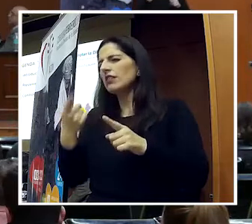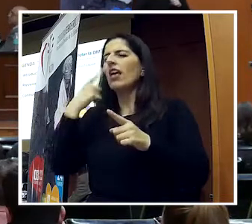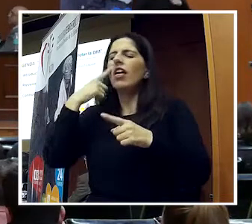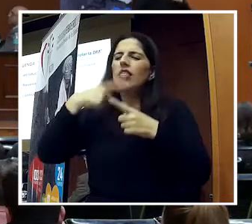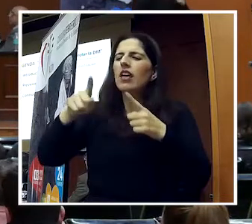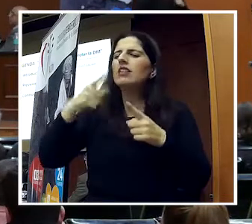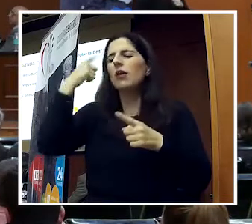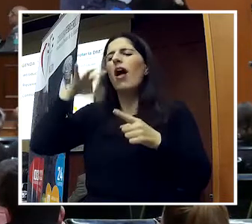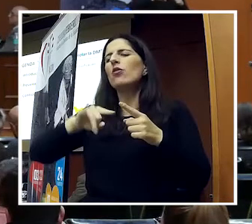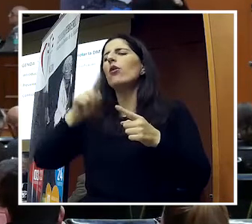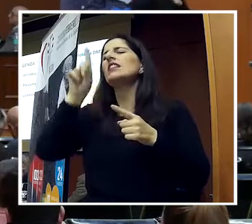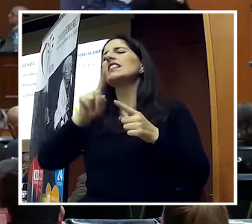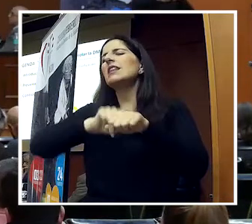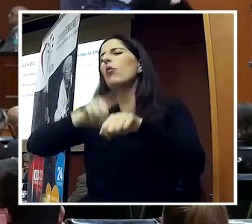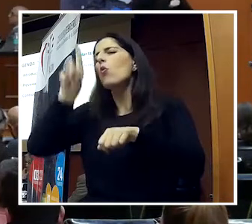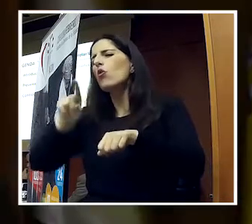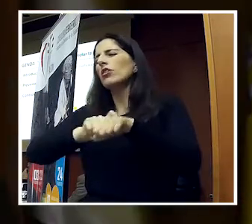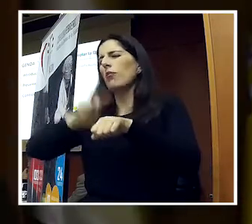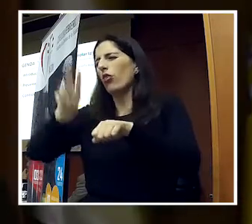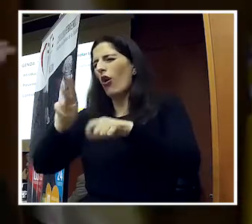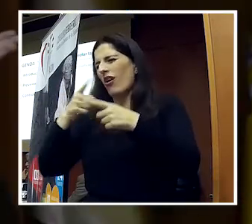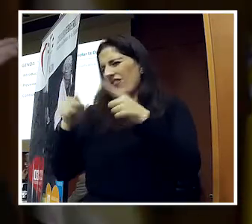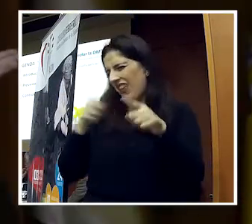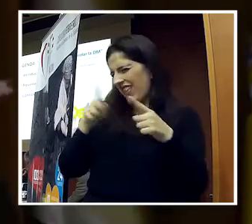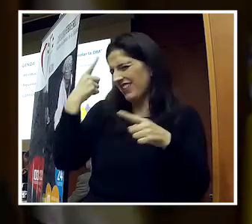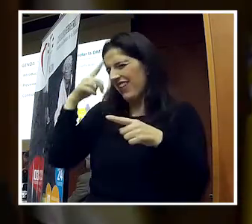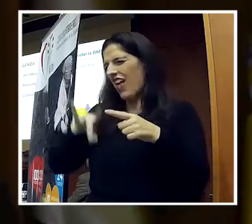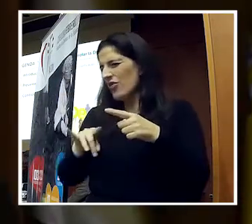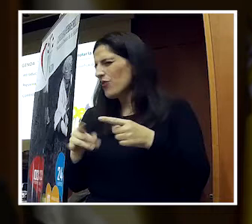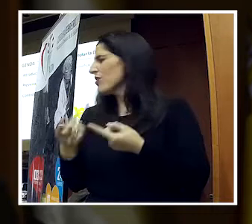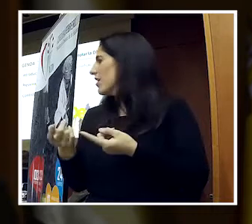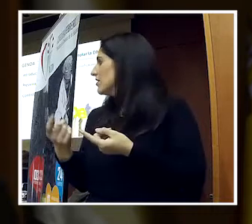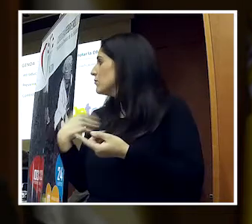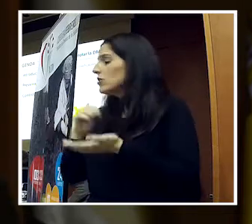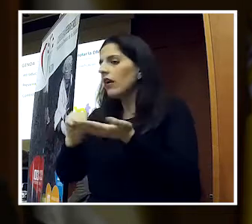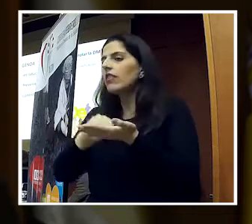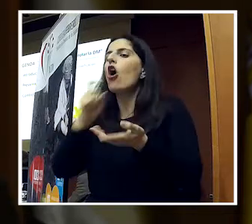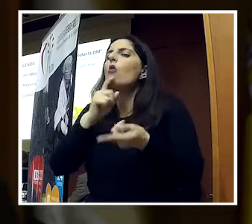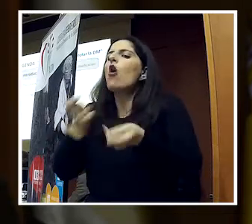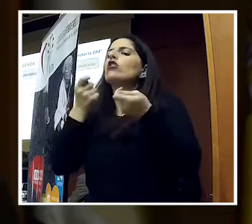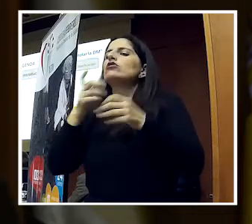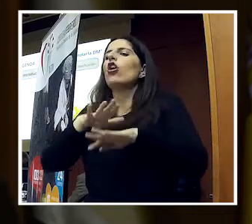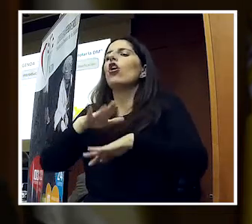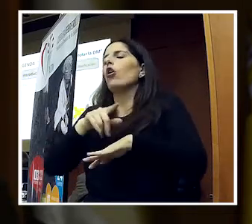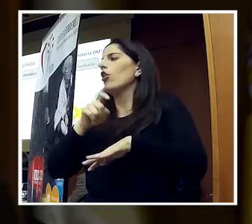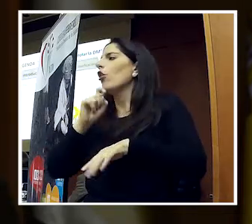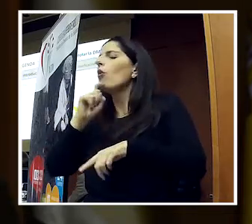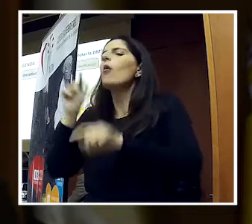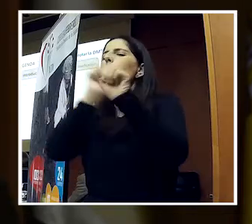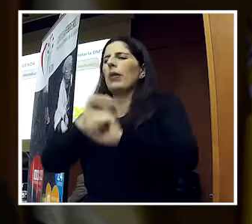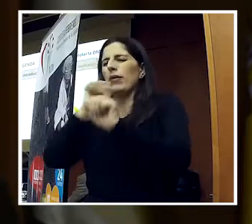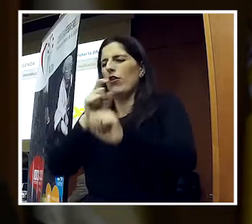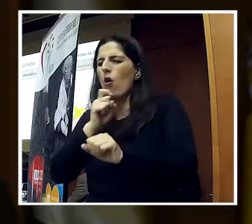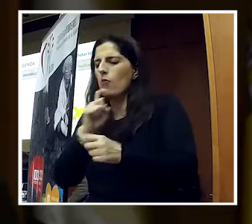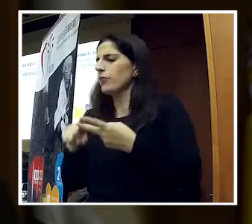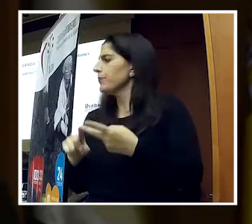entre las diabetes tipo 1, tipo 2, ya verán, cómo prevenirla, que es la pregunta que me hacían, y cómo controlarla. Bueno, esta